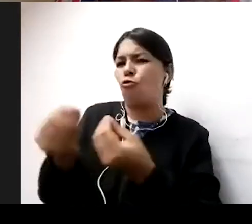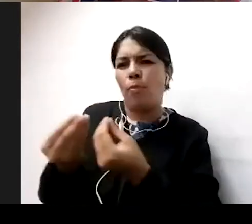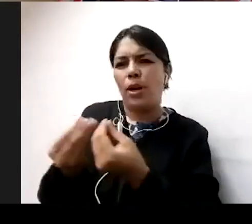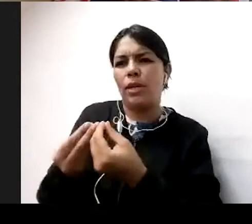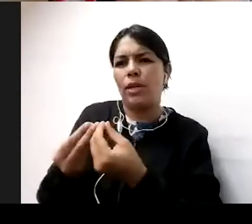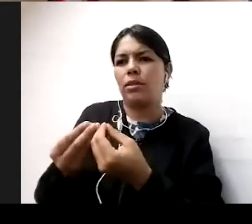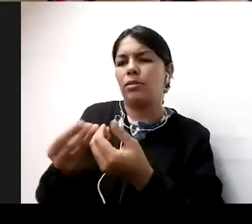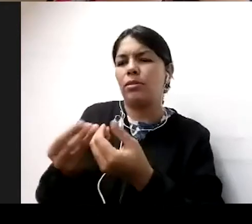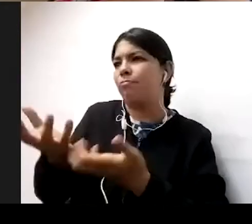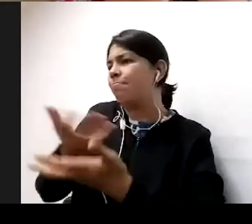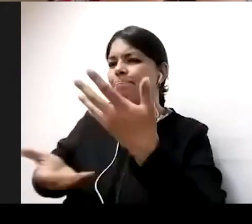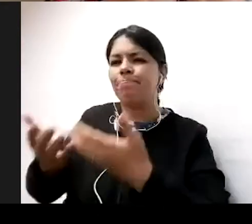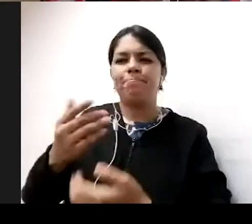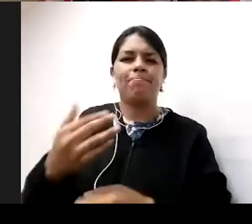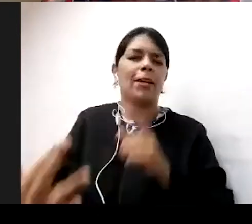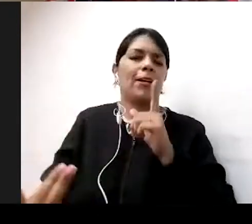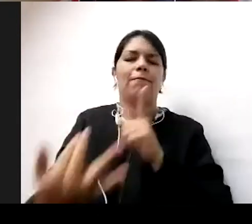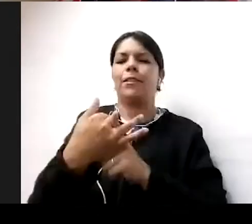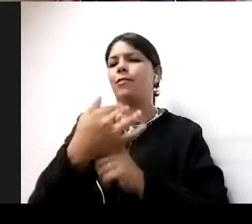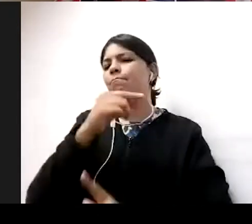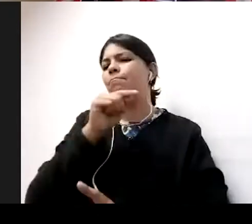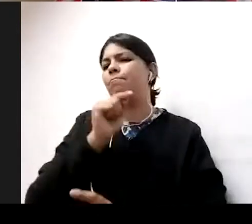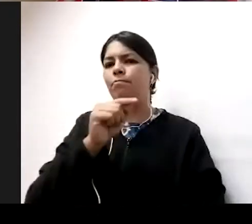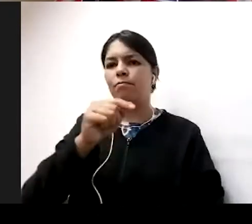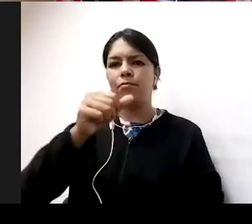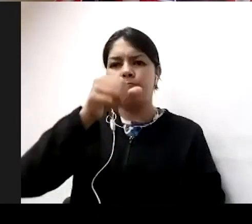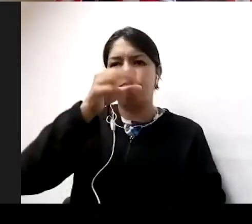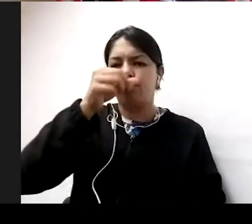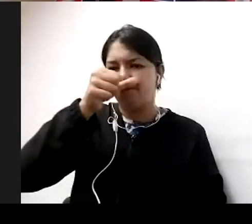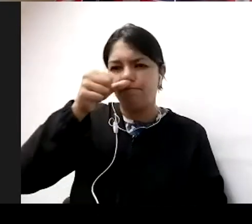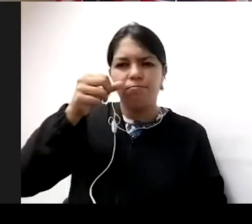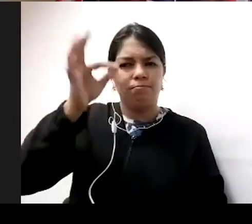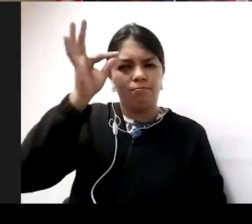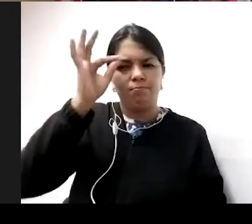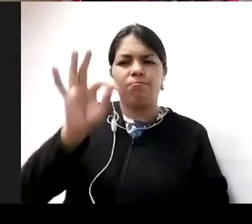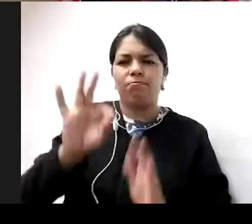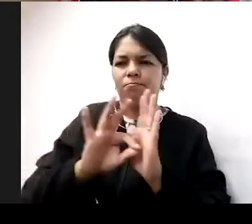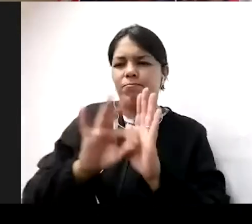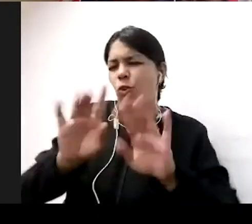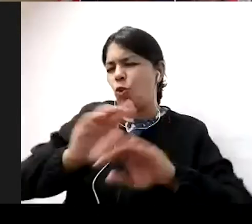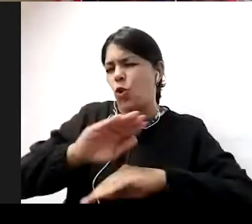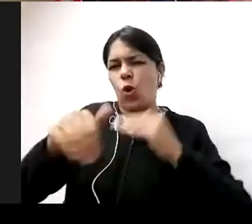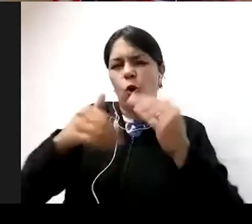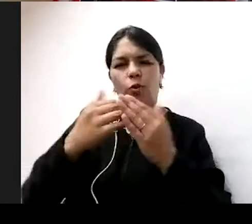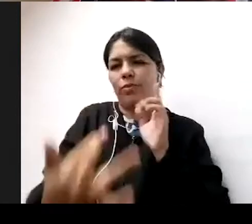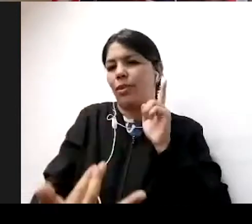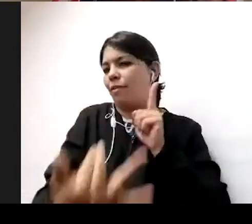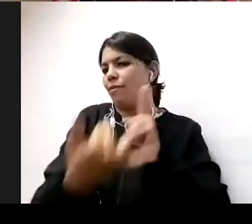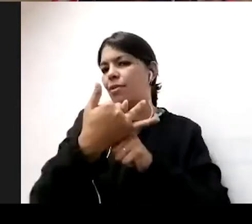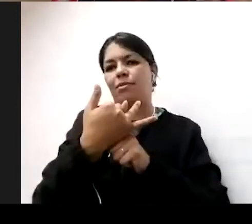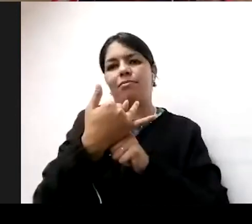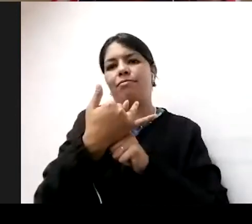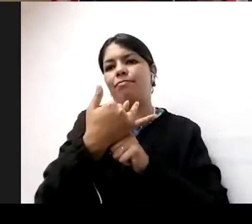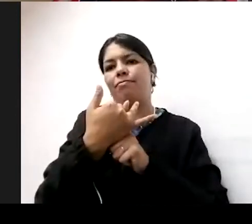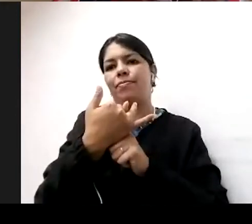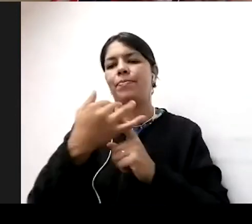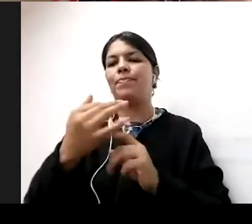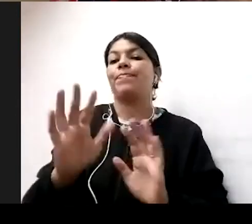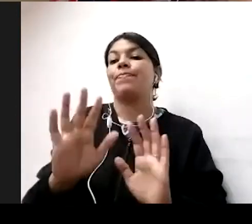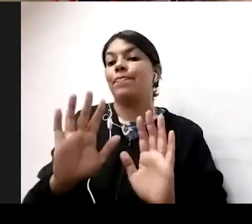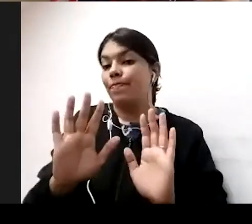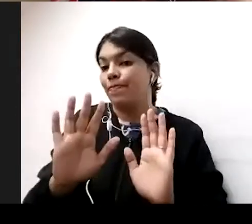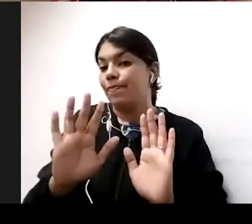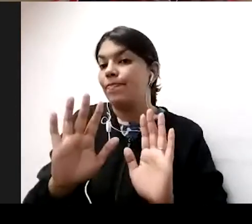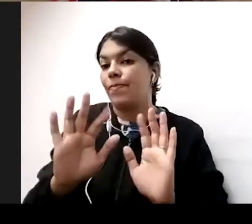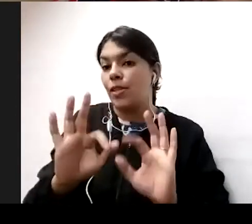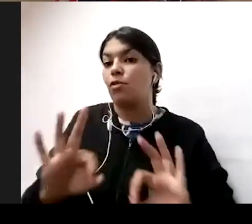sustancia afecta absolutamente todos los aspectos de la vida de una persona, por eso es muy importante ser conscientes de lo que